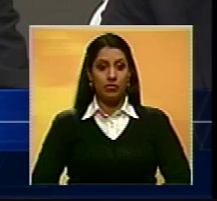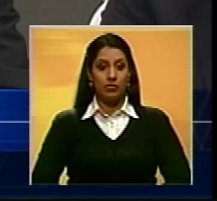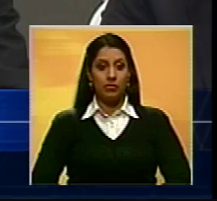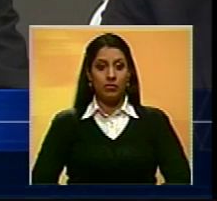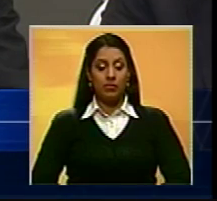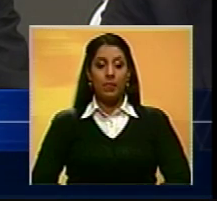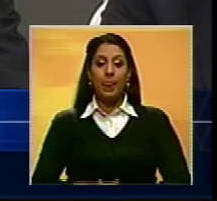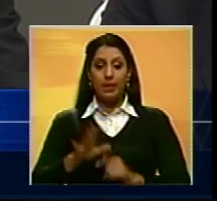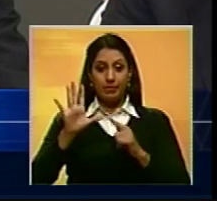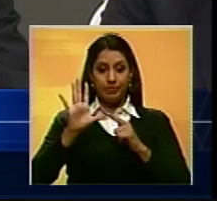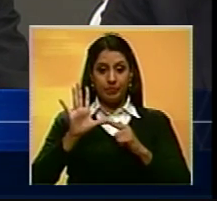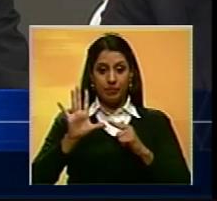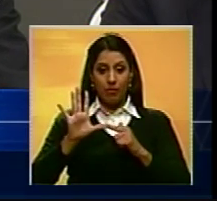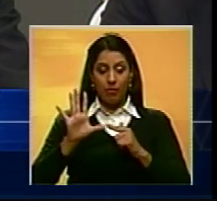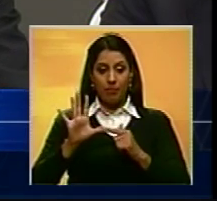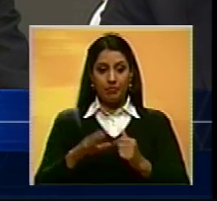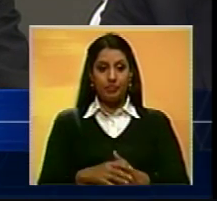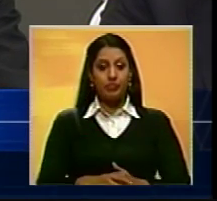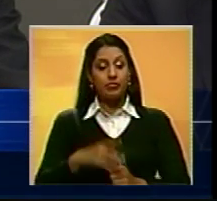Quinto,